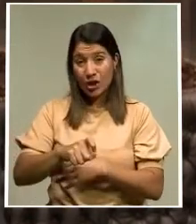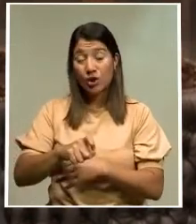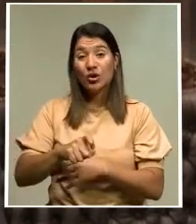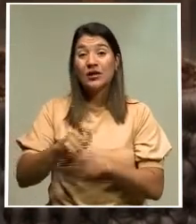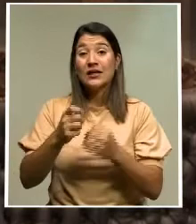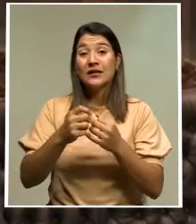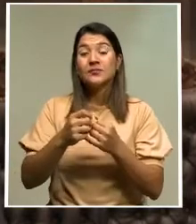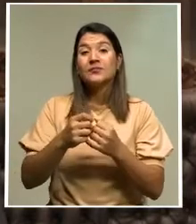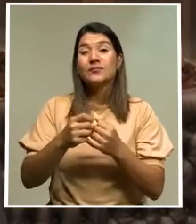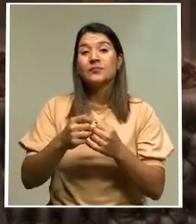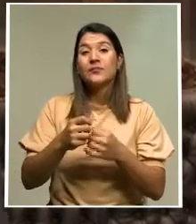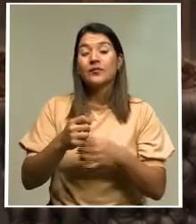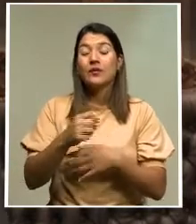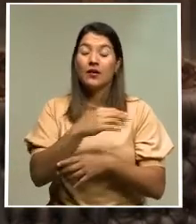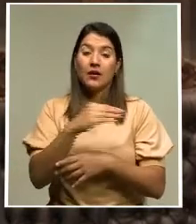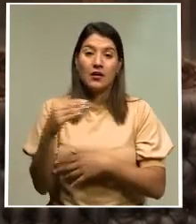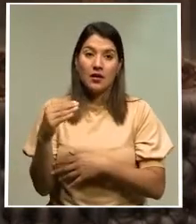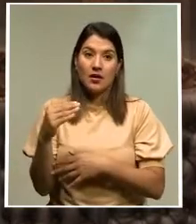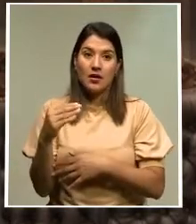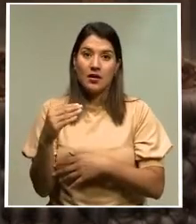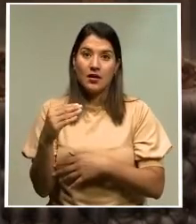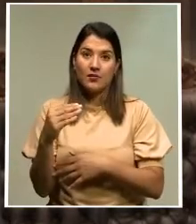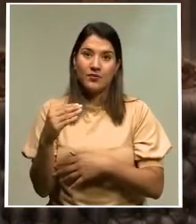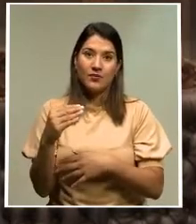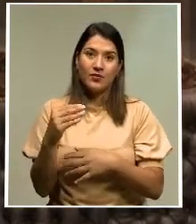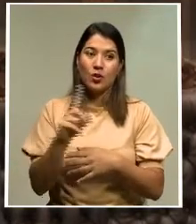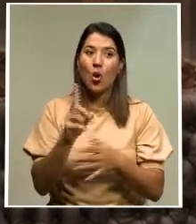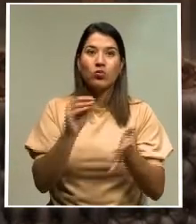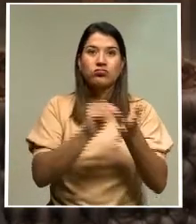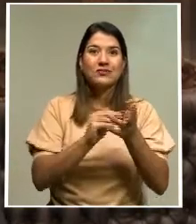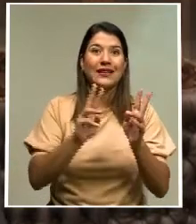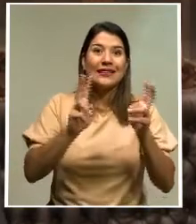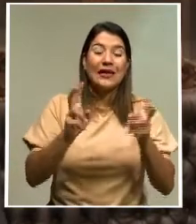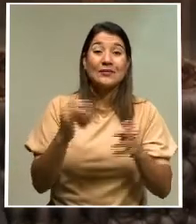temas con los cuales claramente no coincidimos.